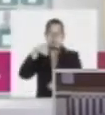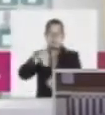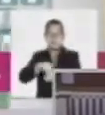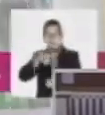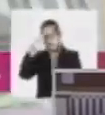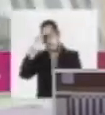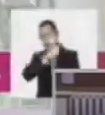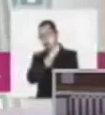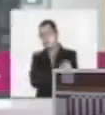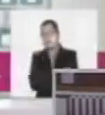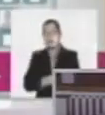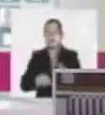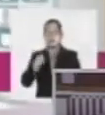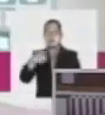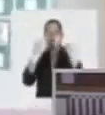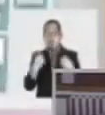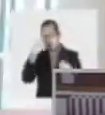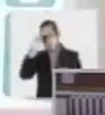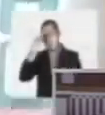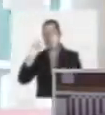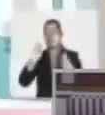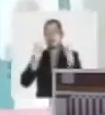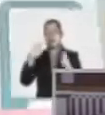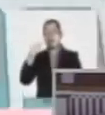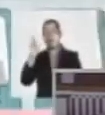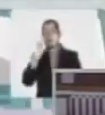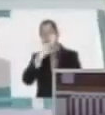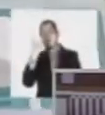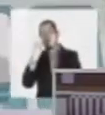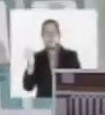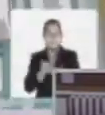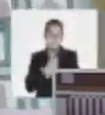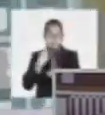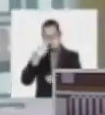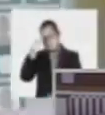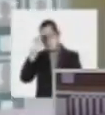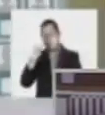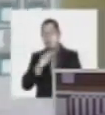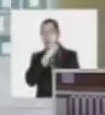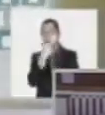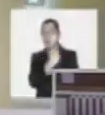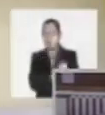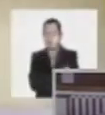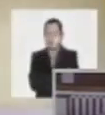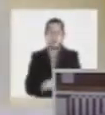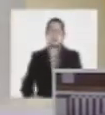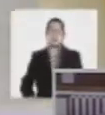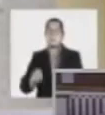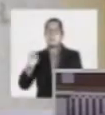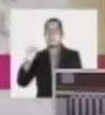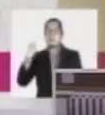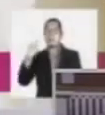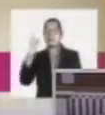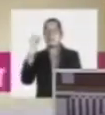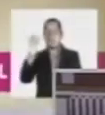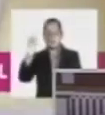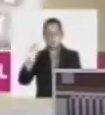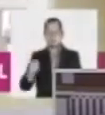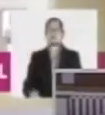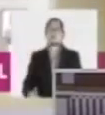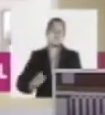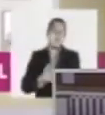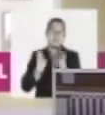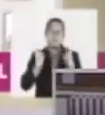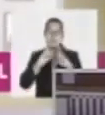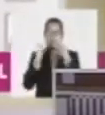opciones. Marcas pues por ellos, listo, se acabó. Que tampoco la gente tiene mucha claridad en cómo hacerlo, ¿no? Bueno, el Tribunal Electoral está encargado de esto, yo no estoy